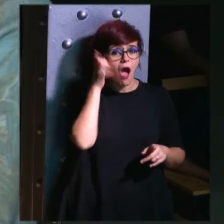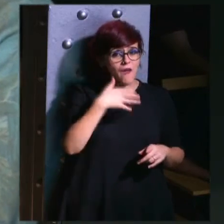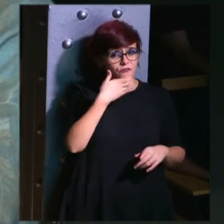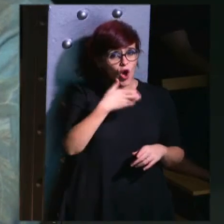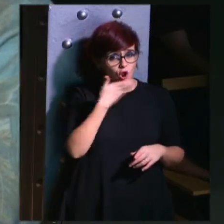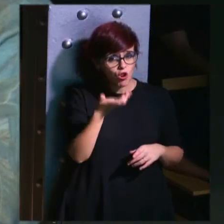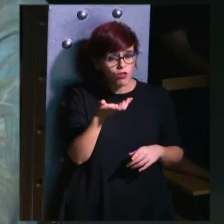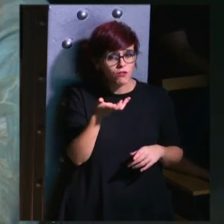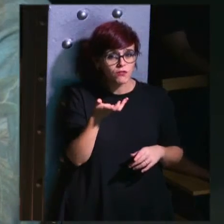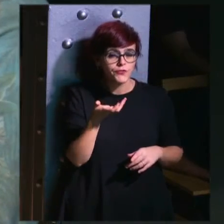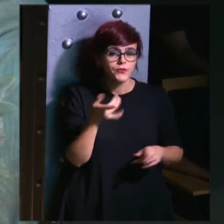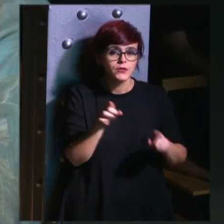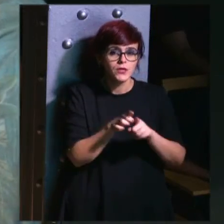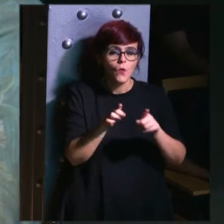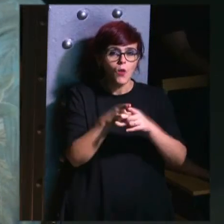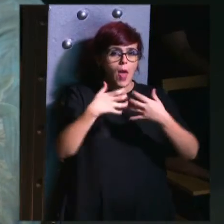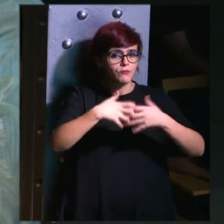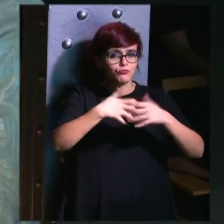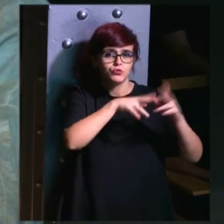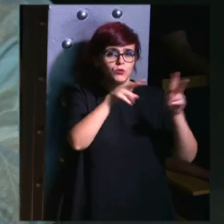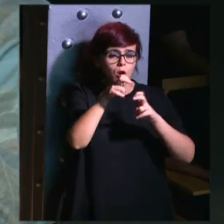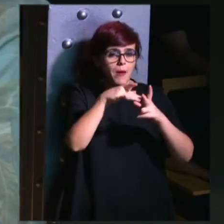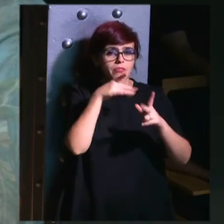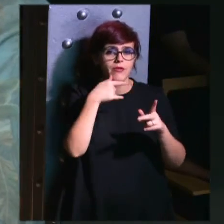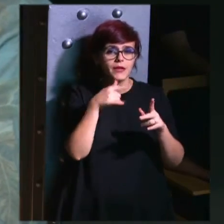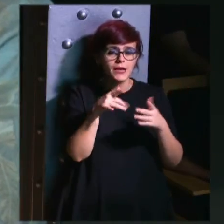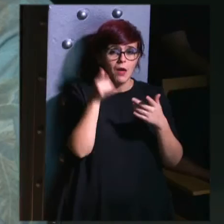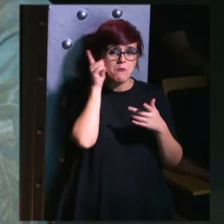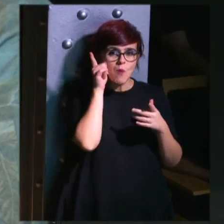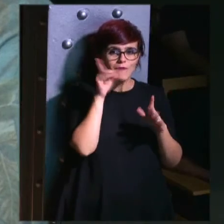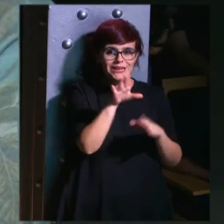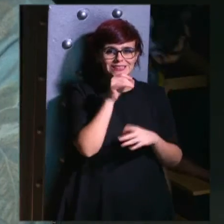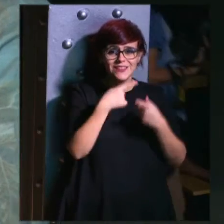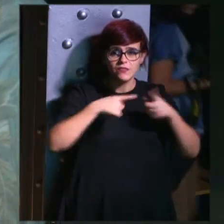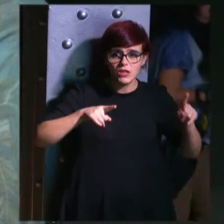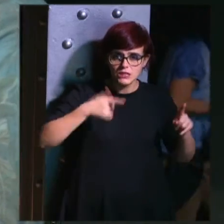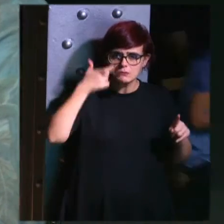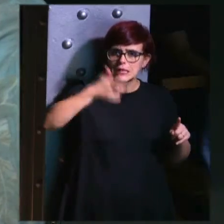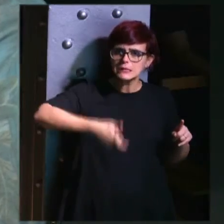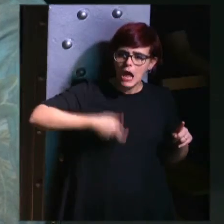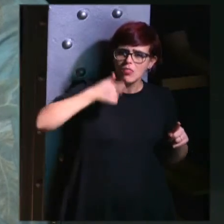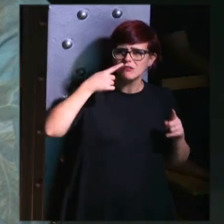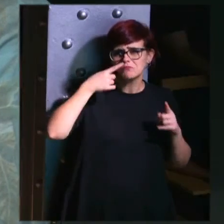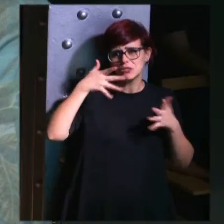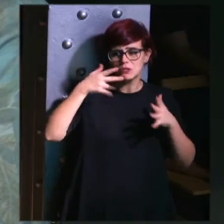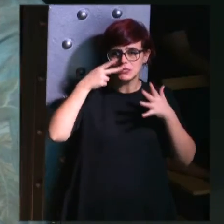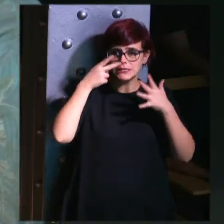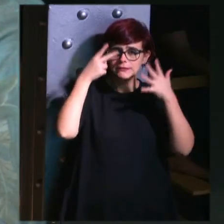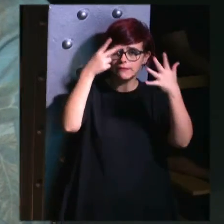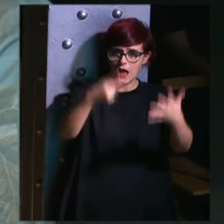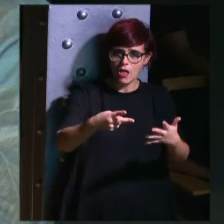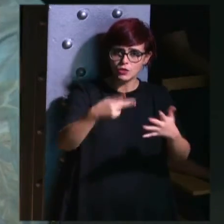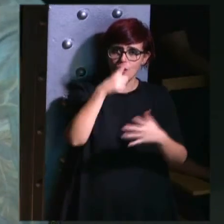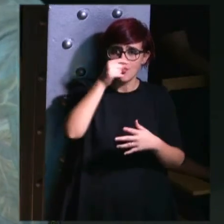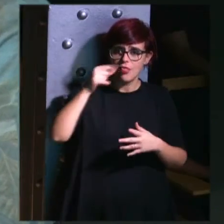abrió una nueva industria, una nueva manera de entender los dispositivos, tardó más o menos 7 años en llegar a los 100